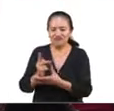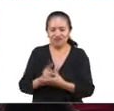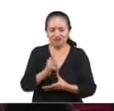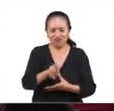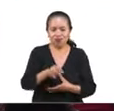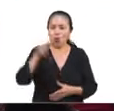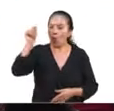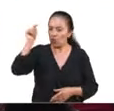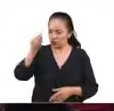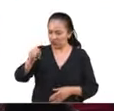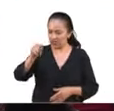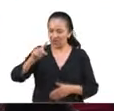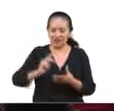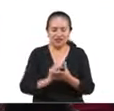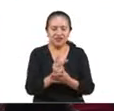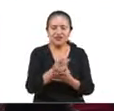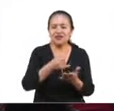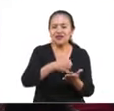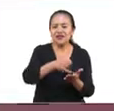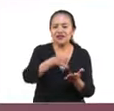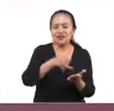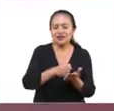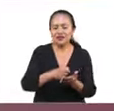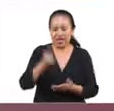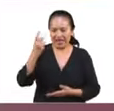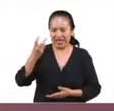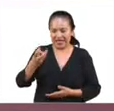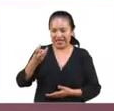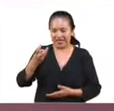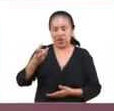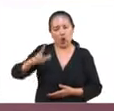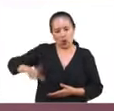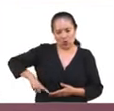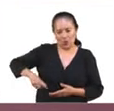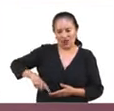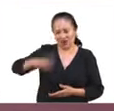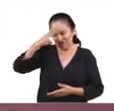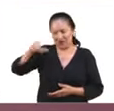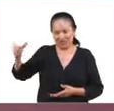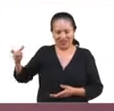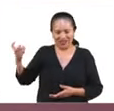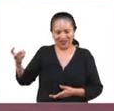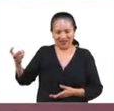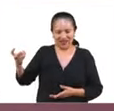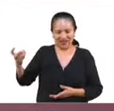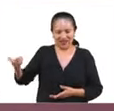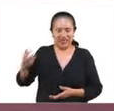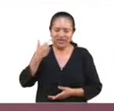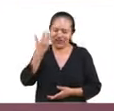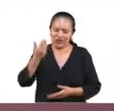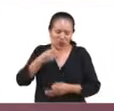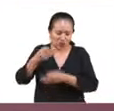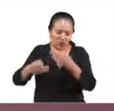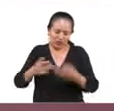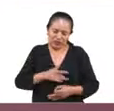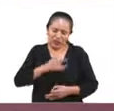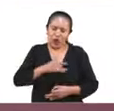patrimonio. Este gobierno, el gobierno de México, que promueve el humanismo